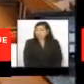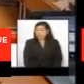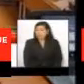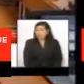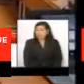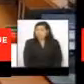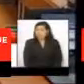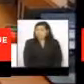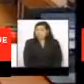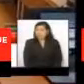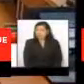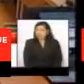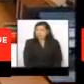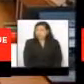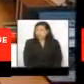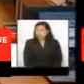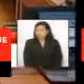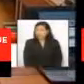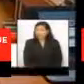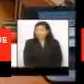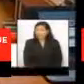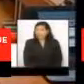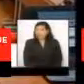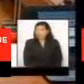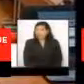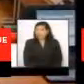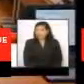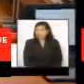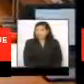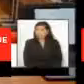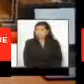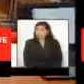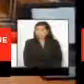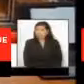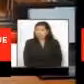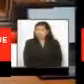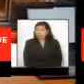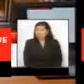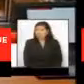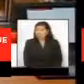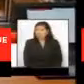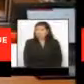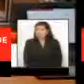nuevos cargos contra Pedro Chávarri. Y depende ahora del Congreso que éstas sean admitidas y aprobadas.